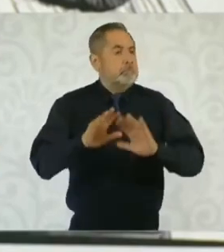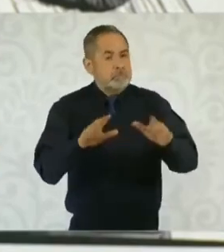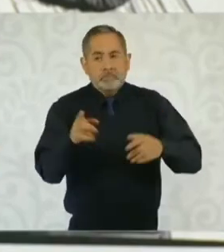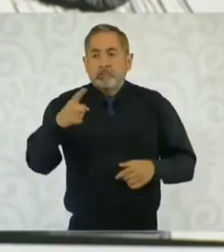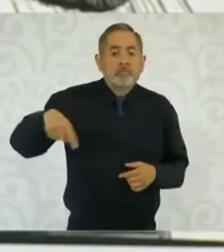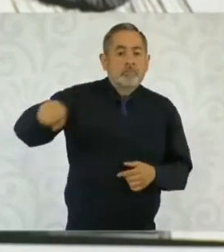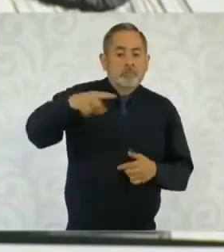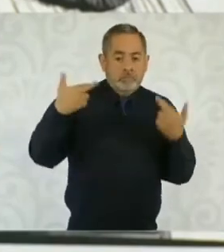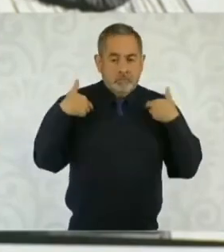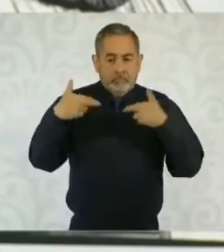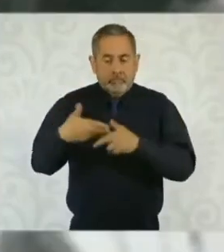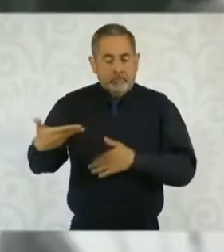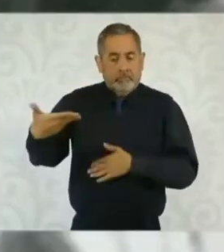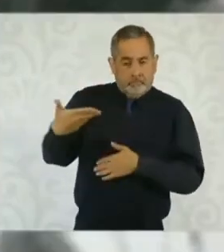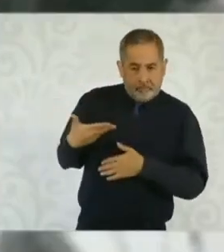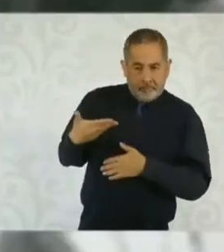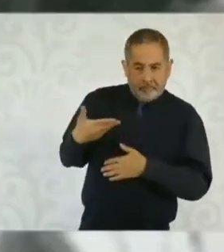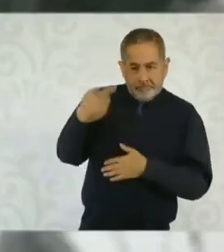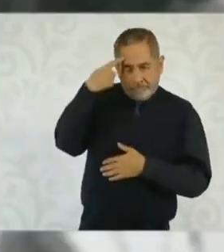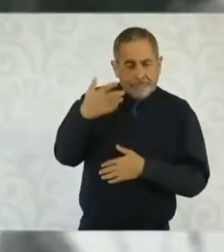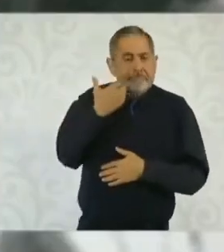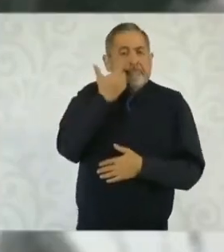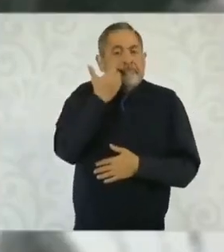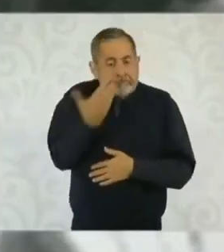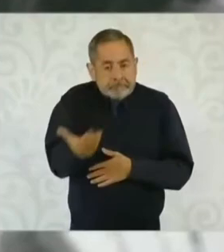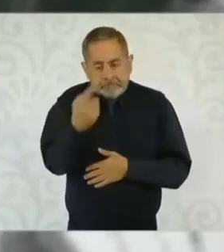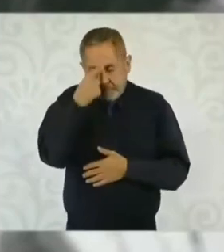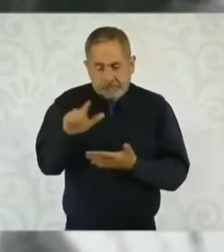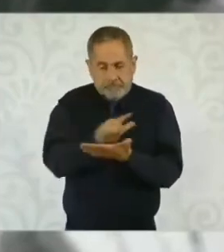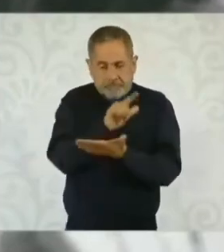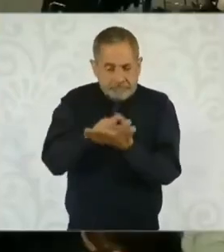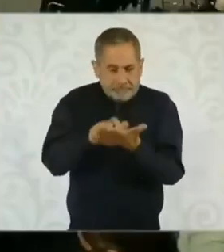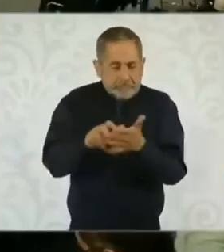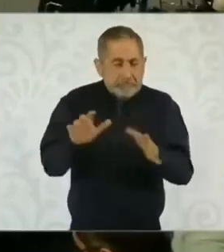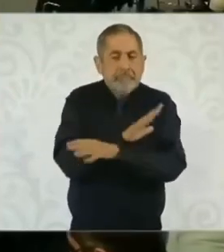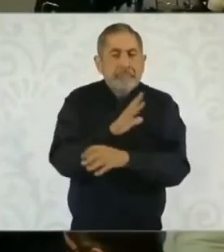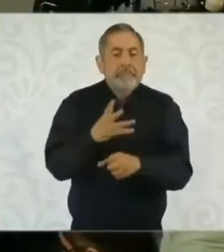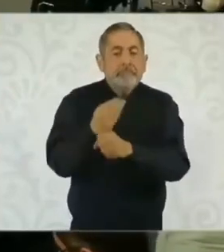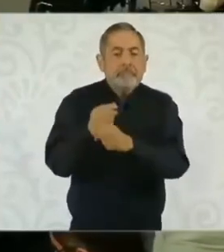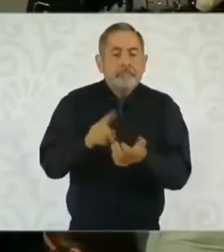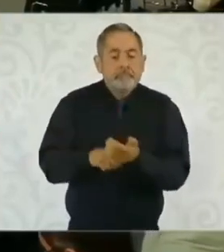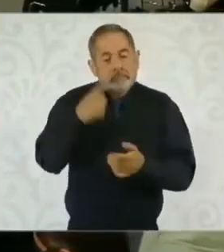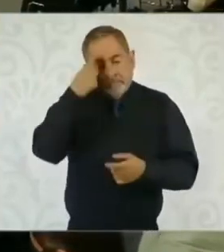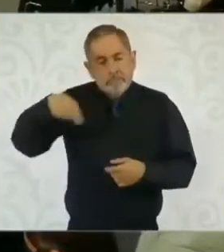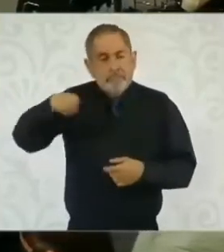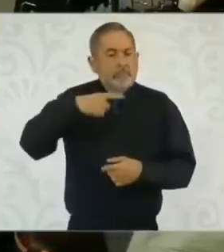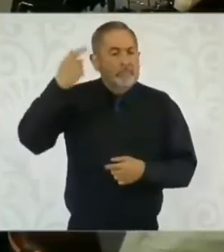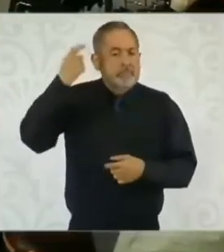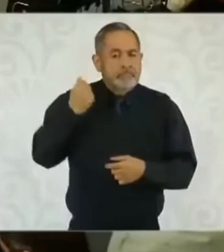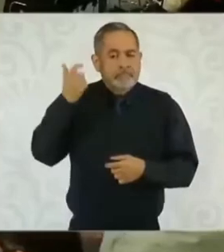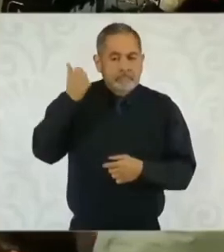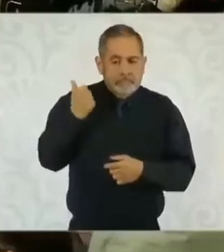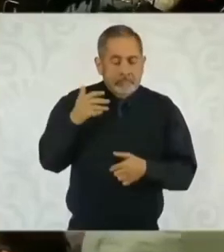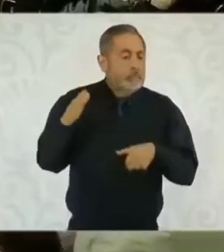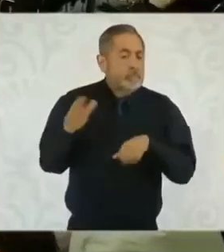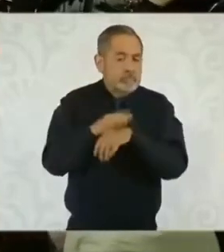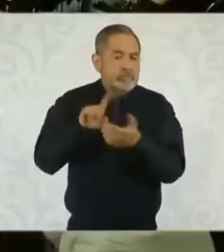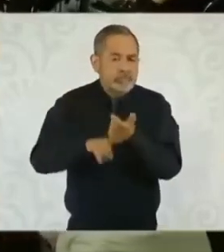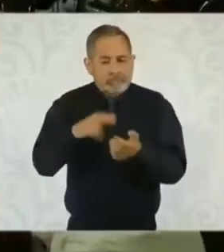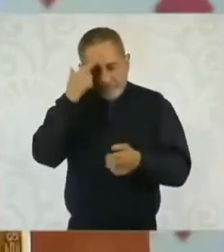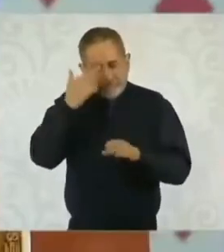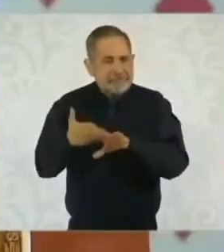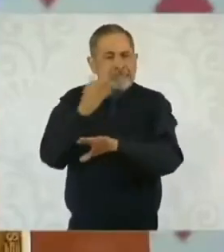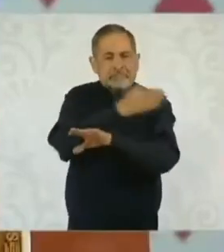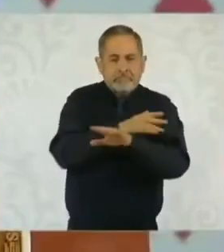los maestros además para la reforma a la ley del ISSSTE? Que se ayuden las pensiones, porque hubo un régimen de